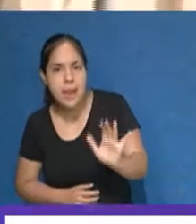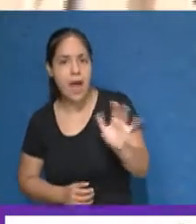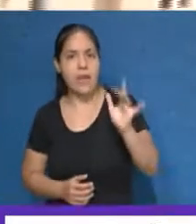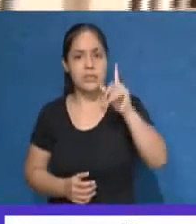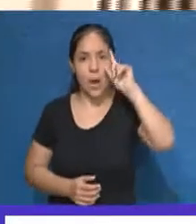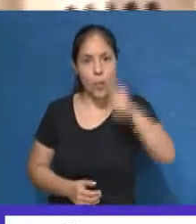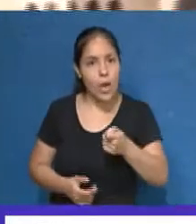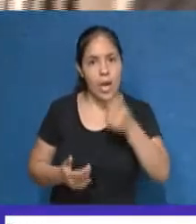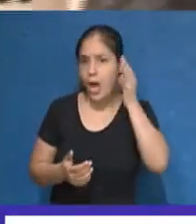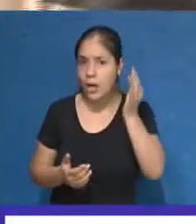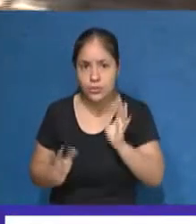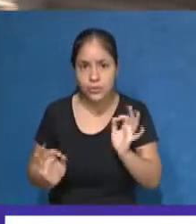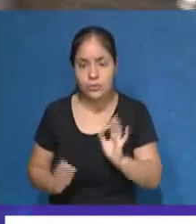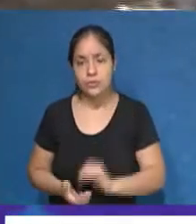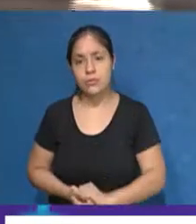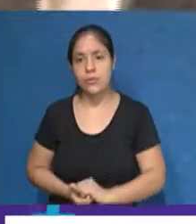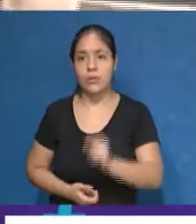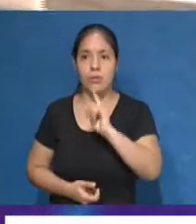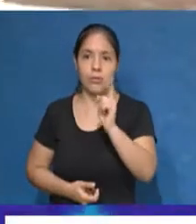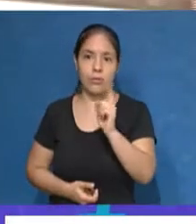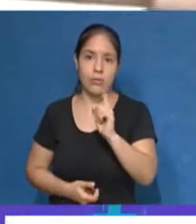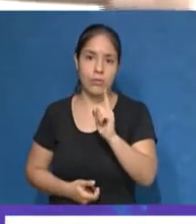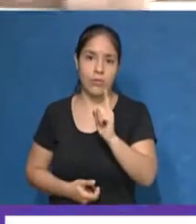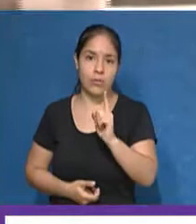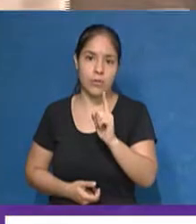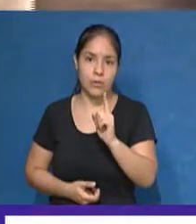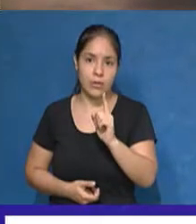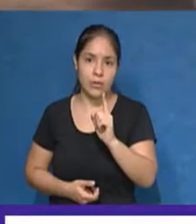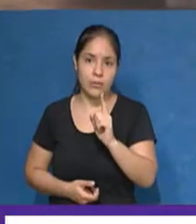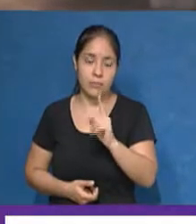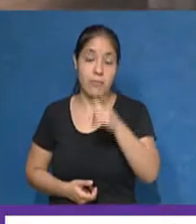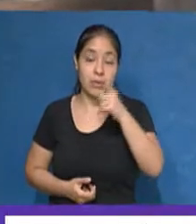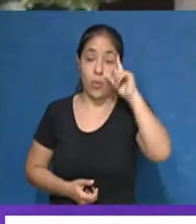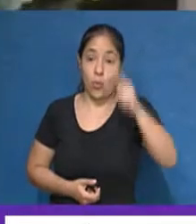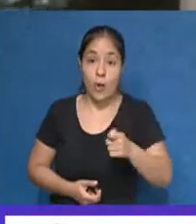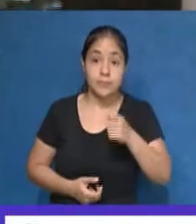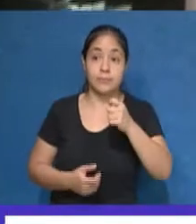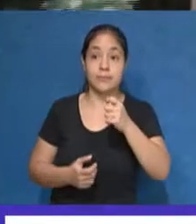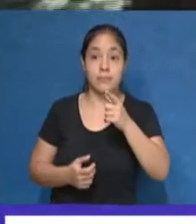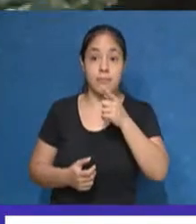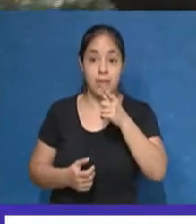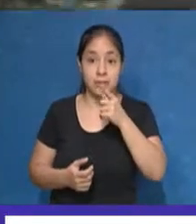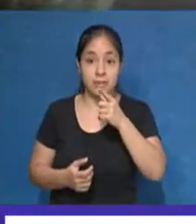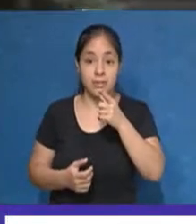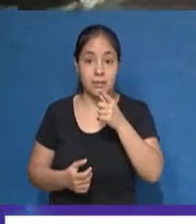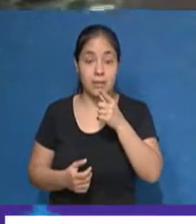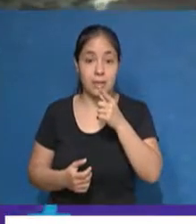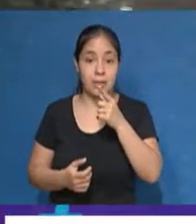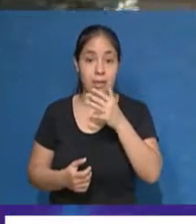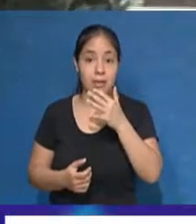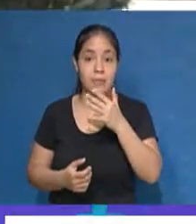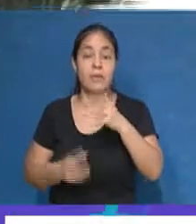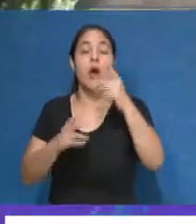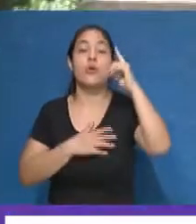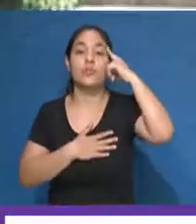No, fundamentalmente lo que le puedo decir es que la causa él entiende, tras haber hecho un examen de conciencia y de con su